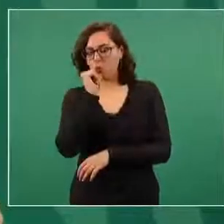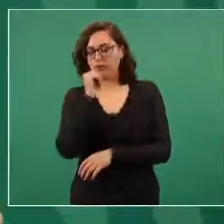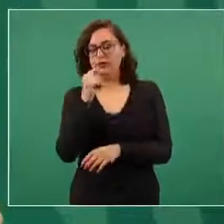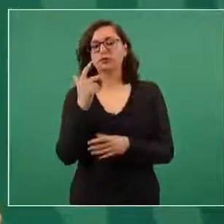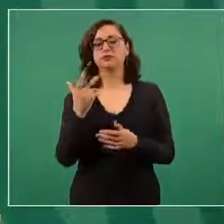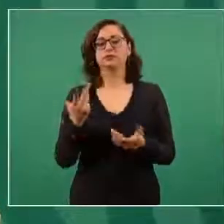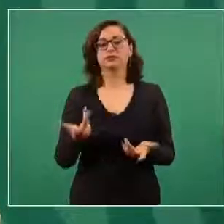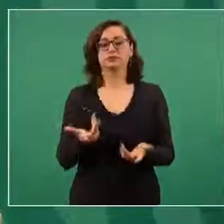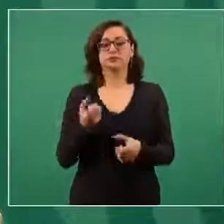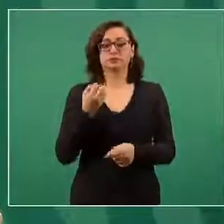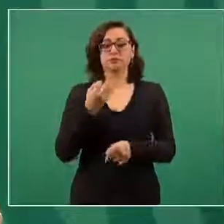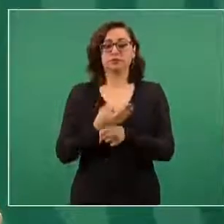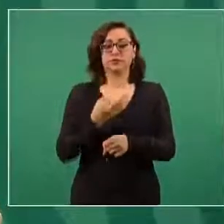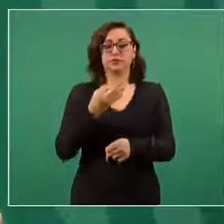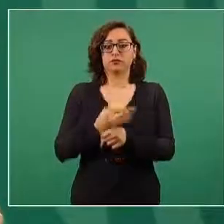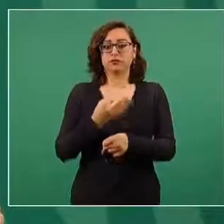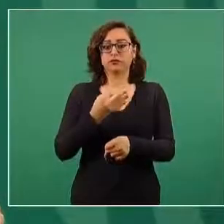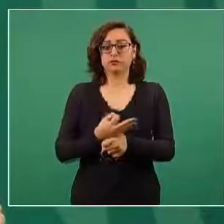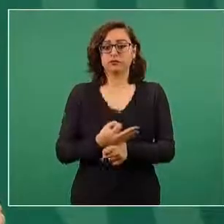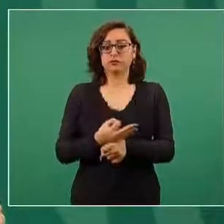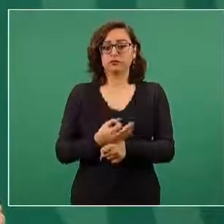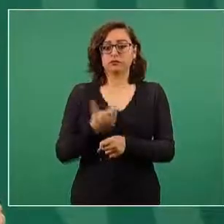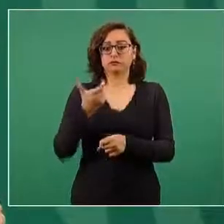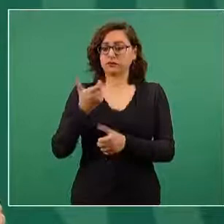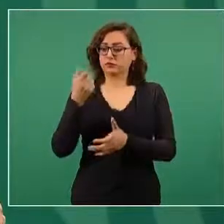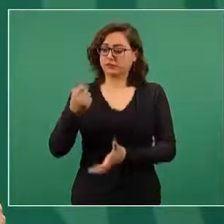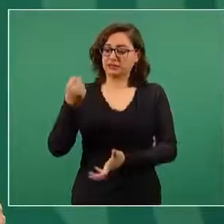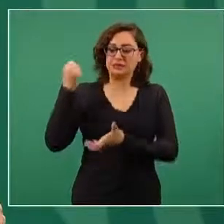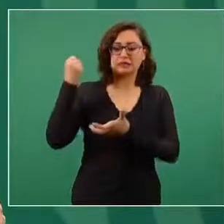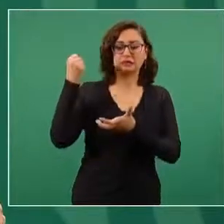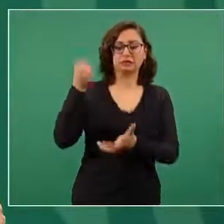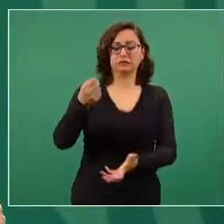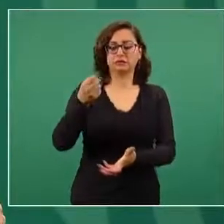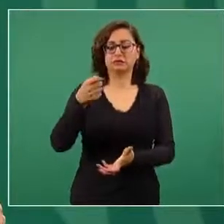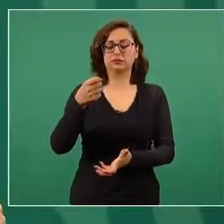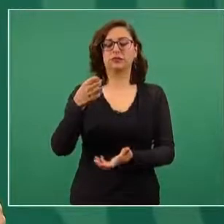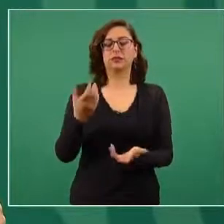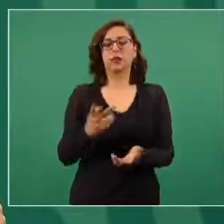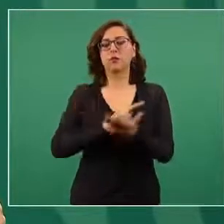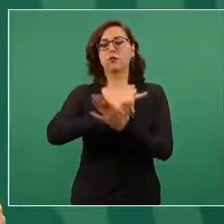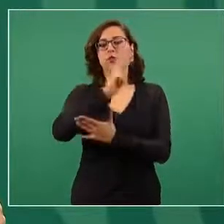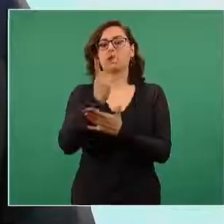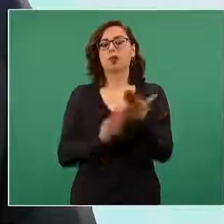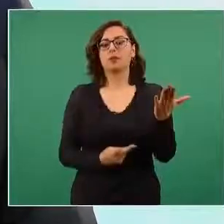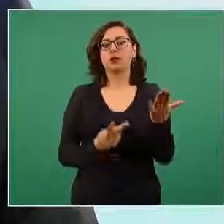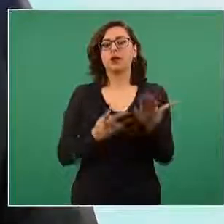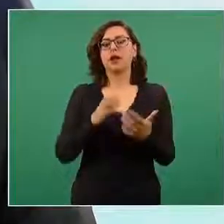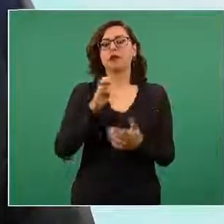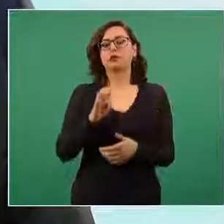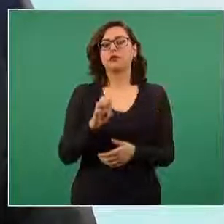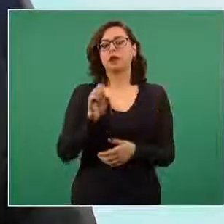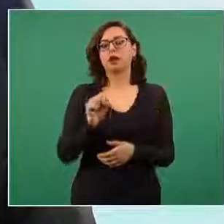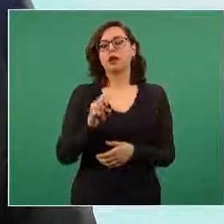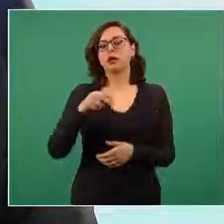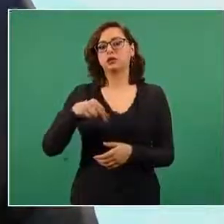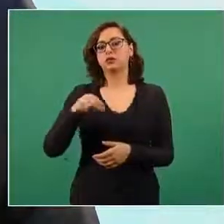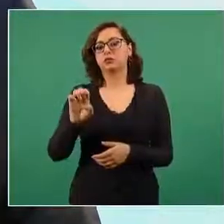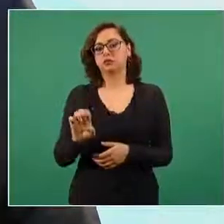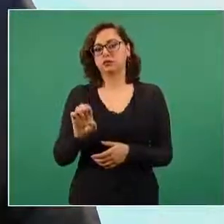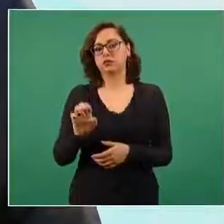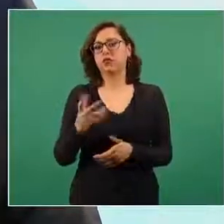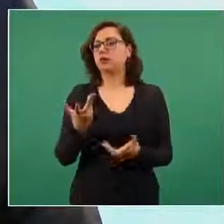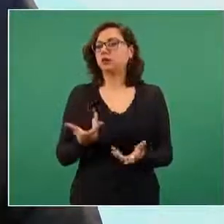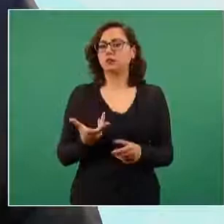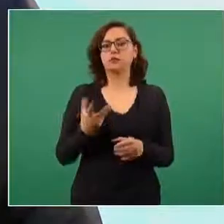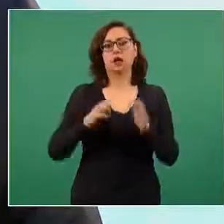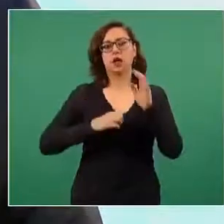Ahora estamos destinando todos los recursos de la escuela Es Nuestra al mantenimiento